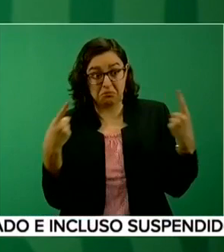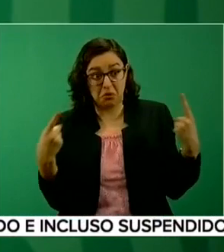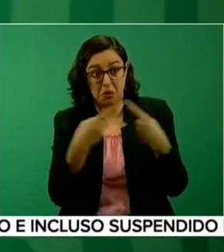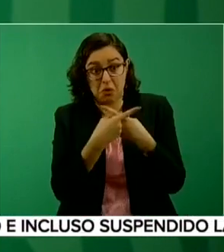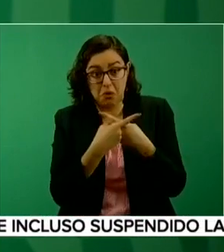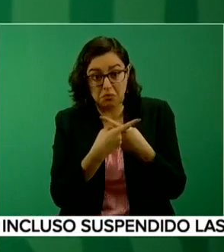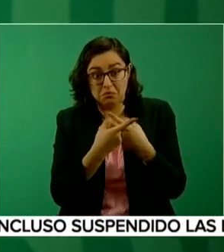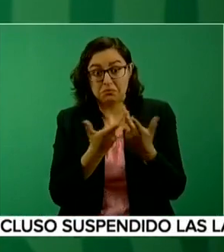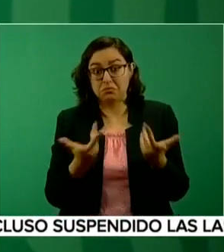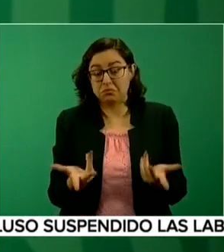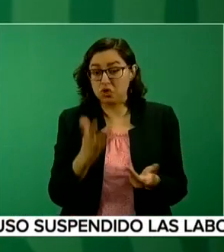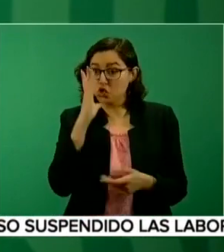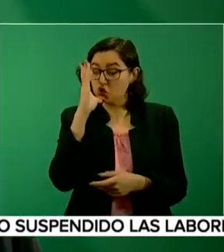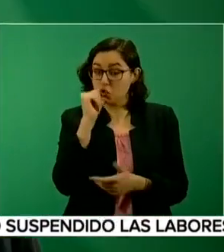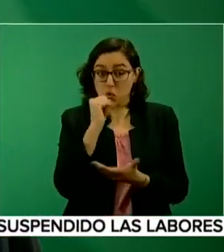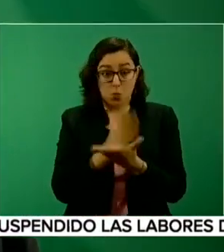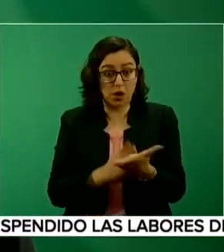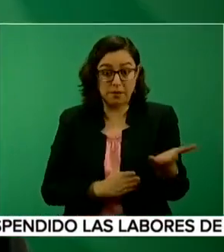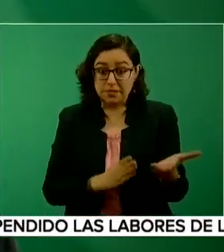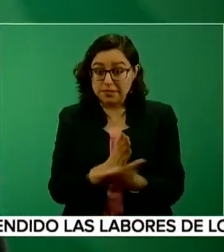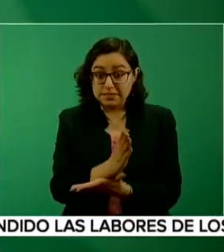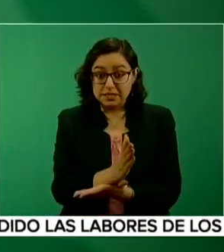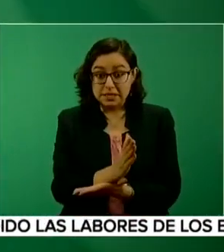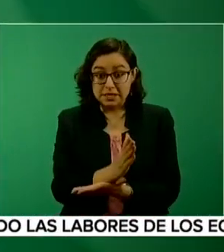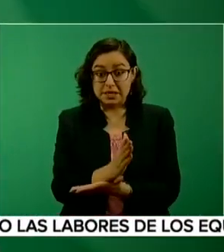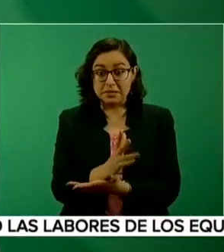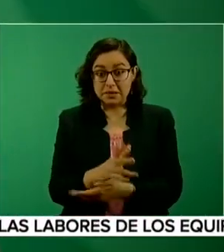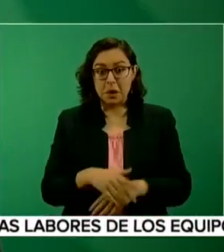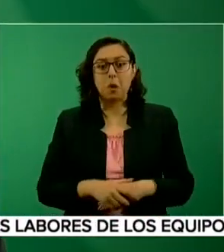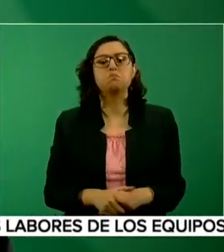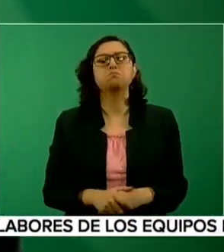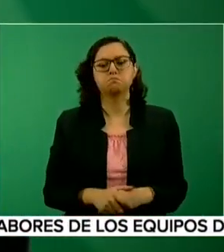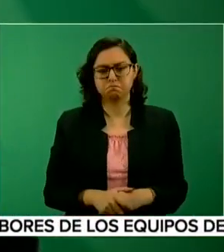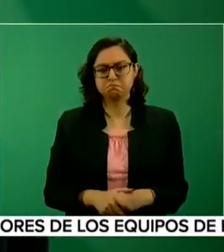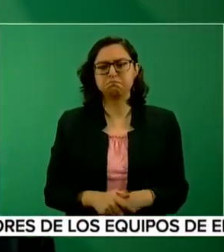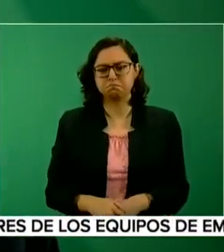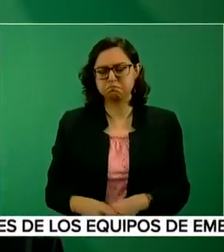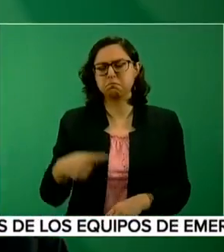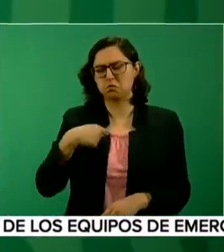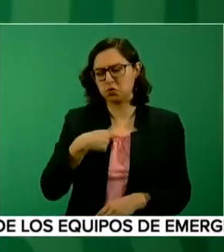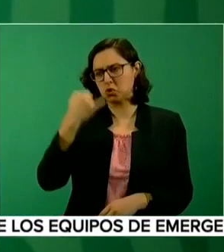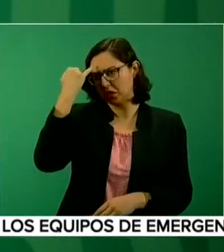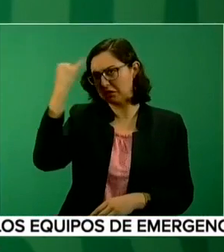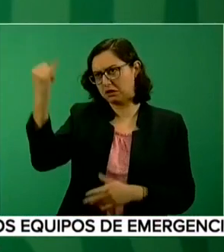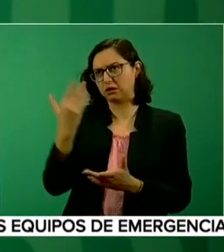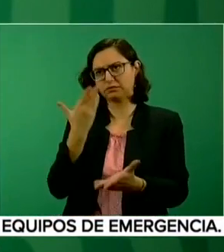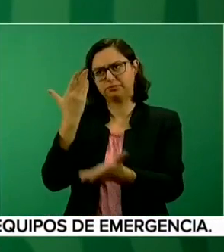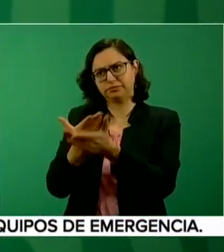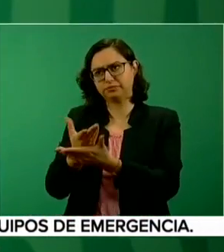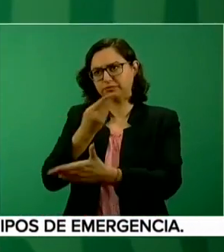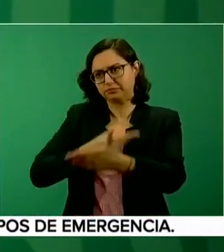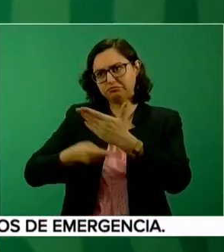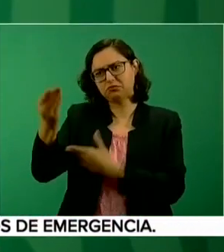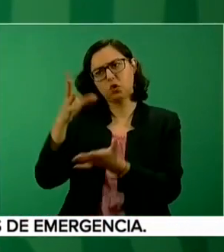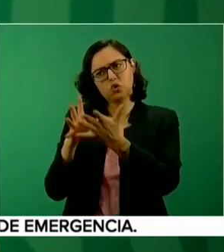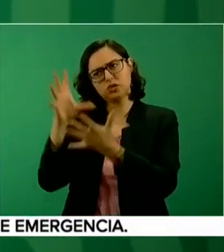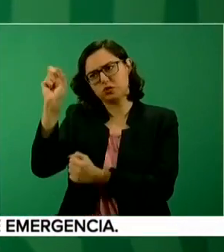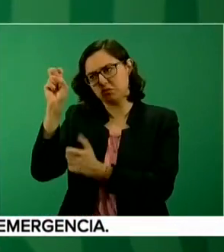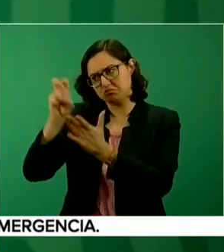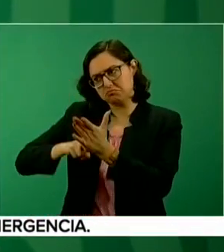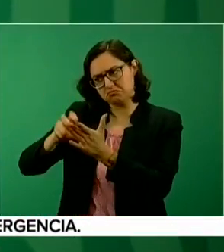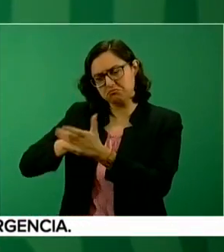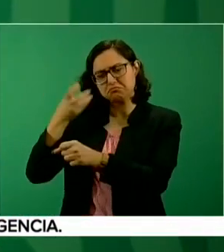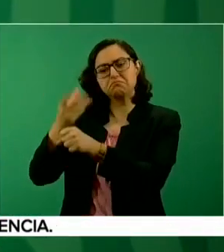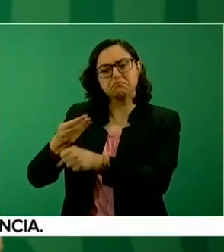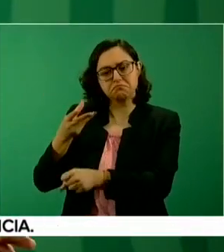puede proceder, enviaría yo una iniciativa de reforma a la Constitución,